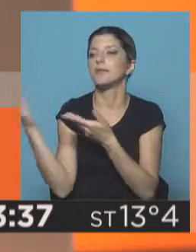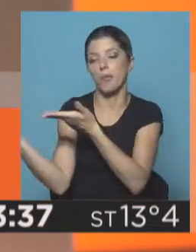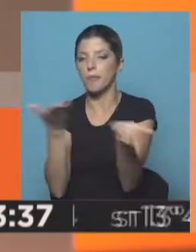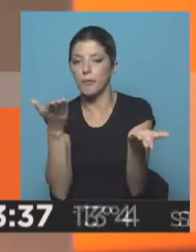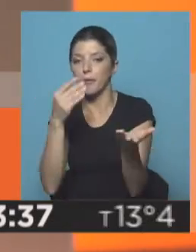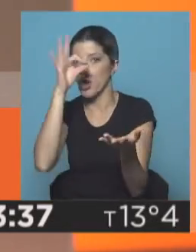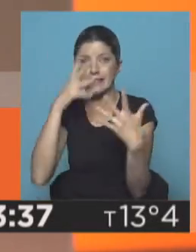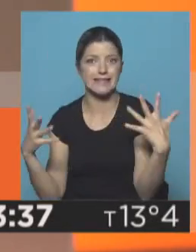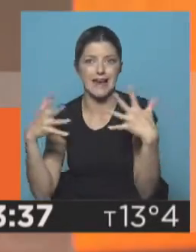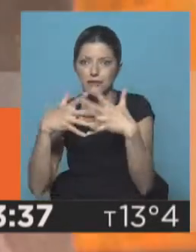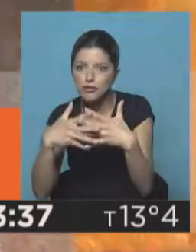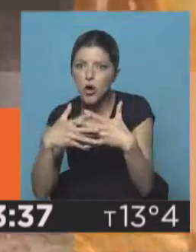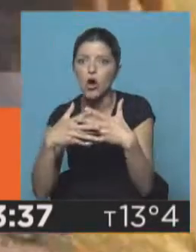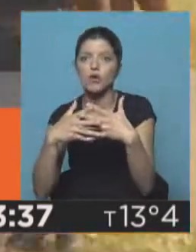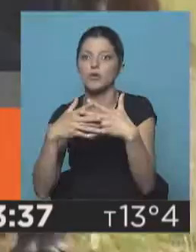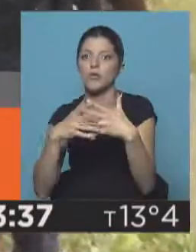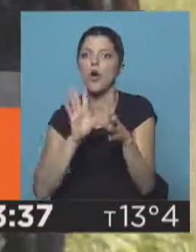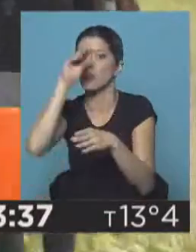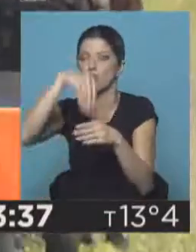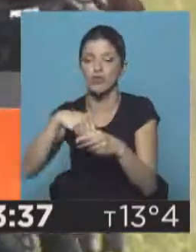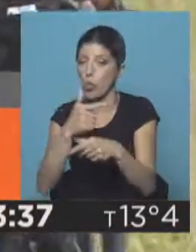políticas de inclusión, con perdón de alguno de los presentes que no moleste,